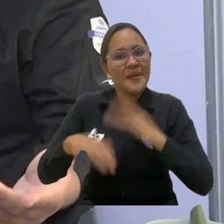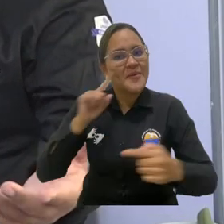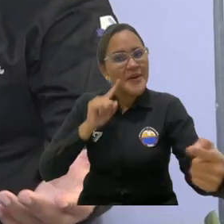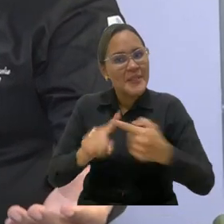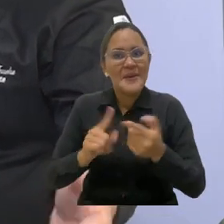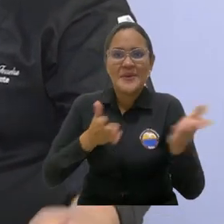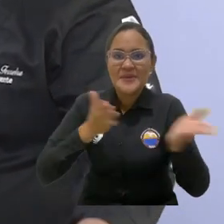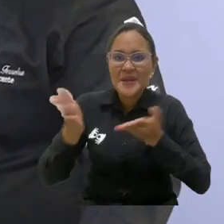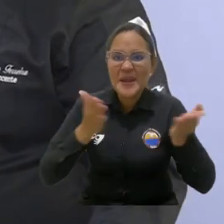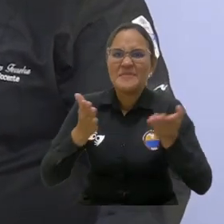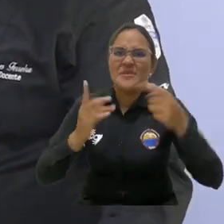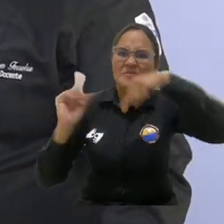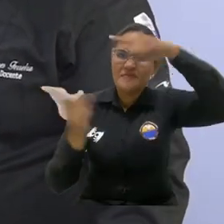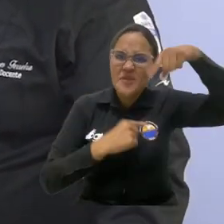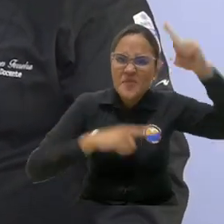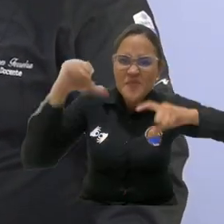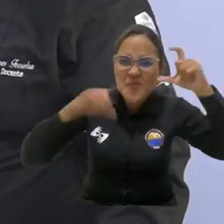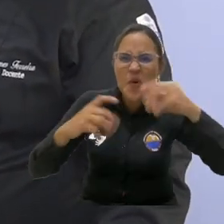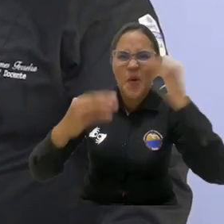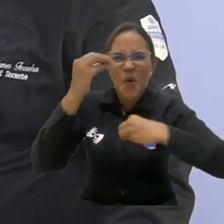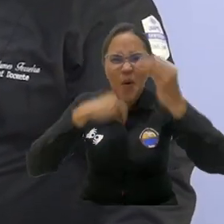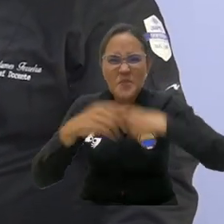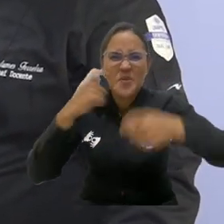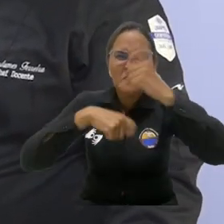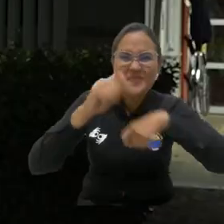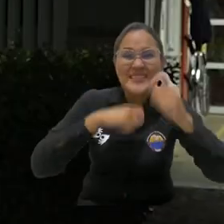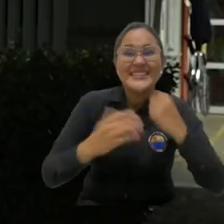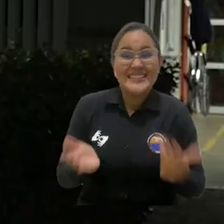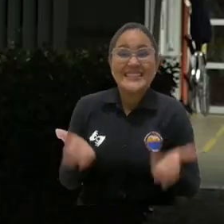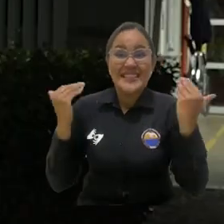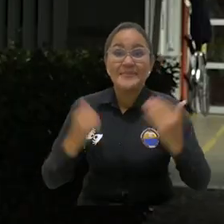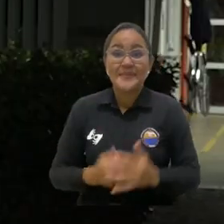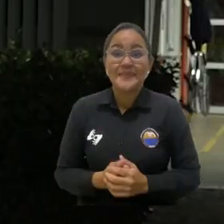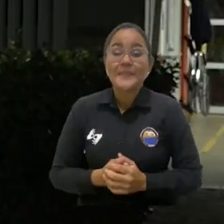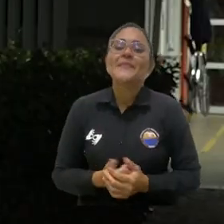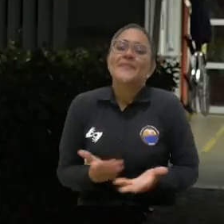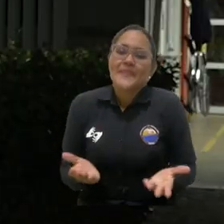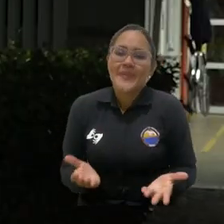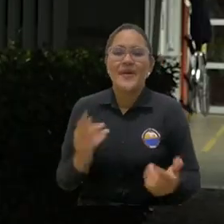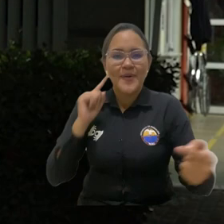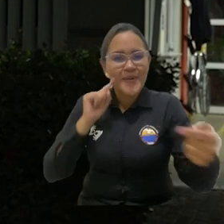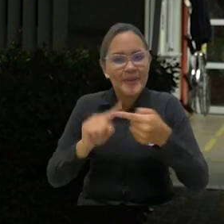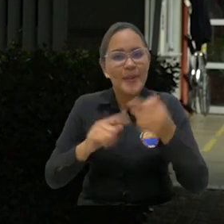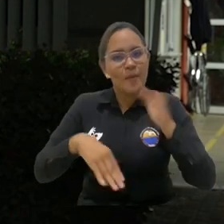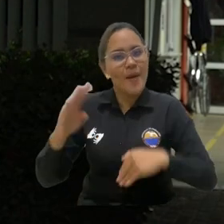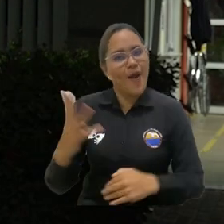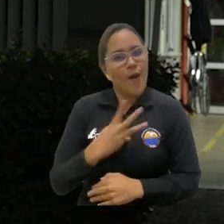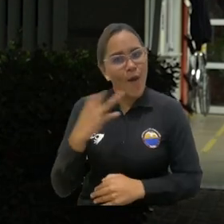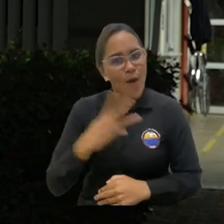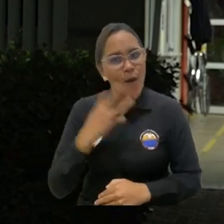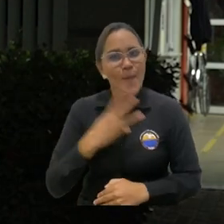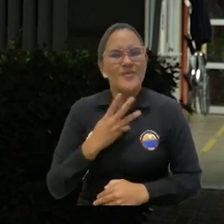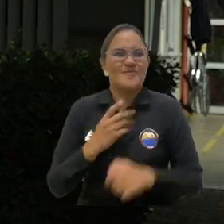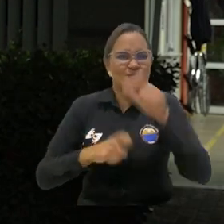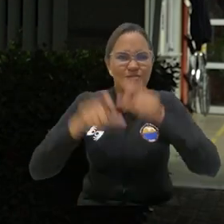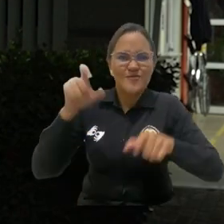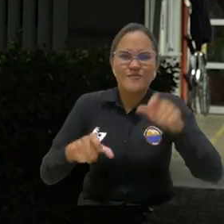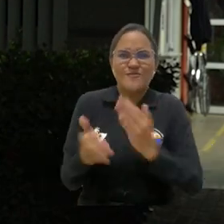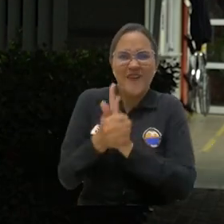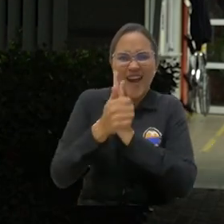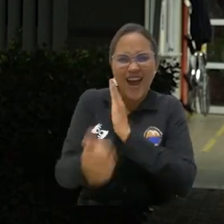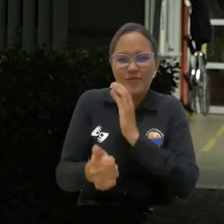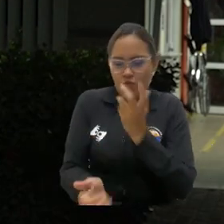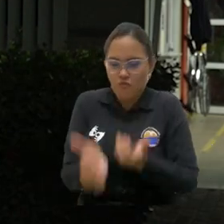oportunidades para mejorar nuestros servicios turísticos en la ciudad. Esto empieza a transformar todo lo que necesitamos para mejorar las competencias